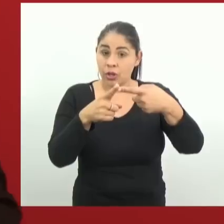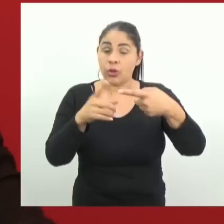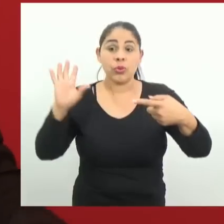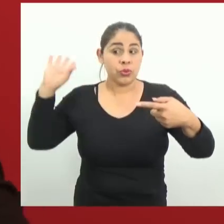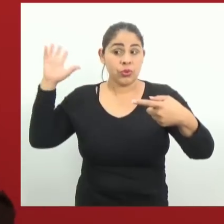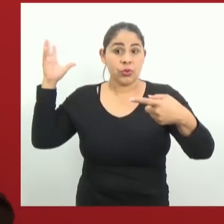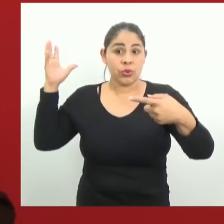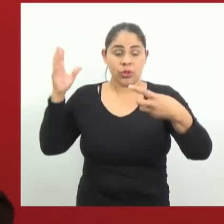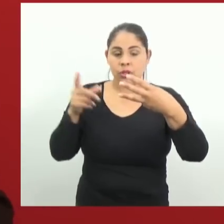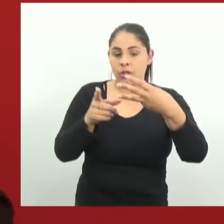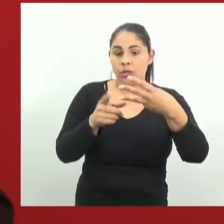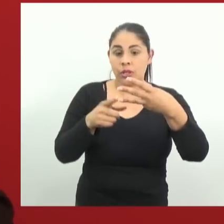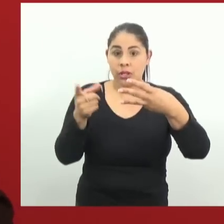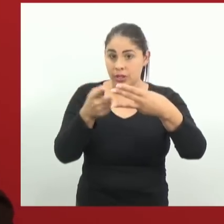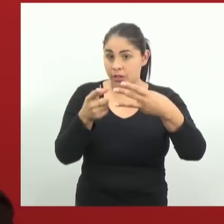Imagínate